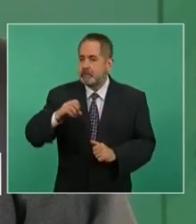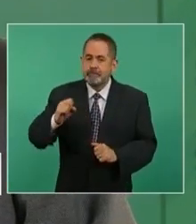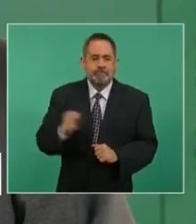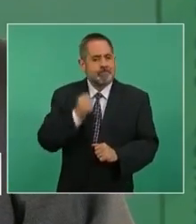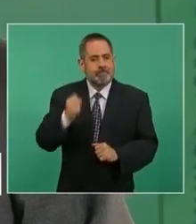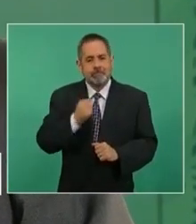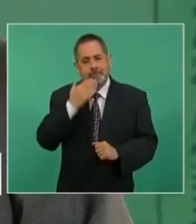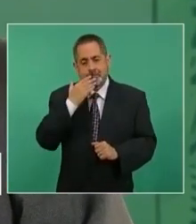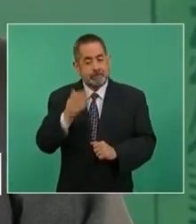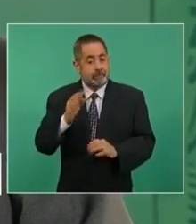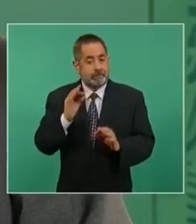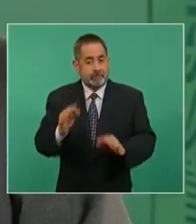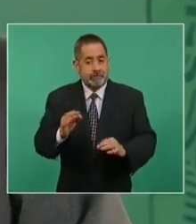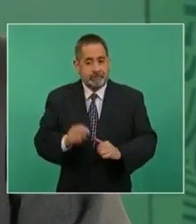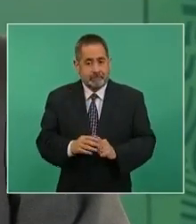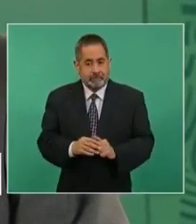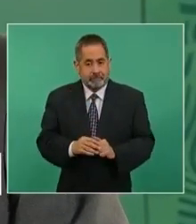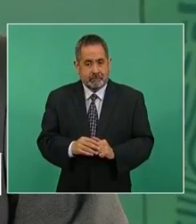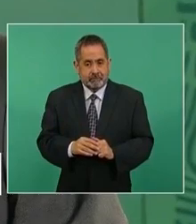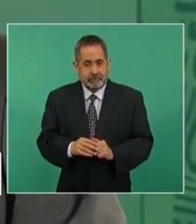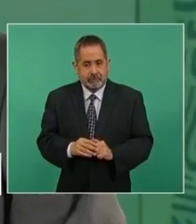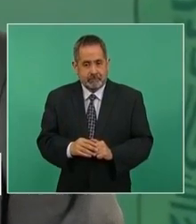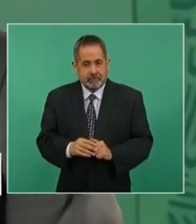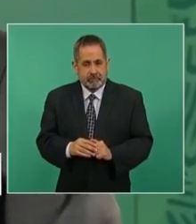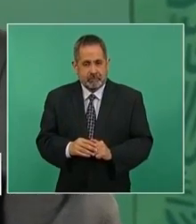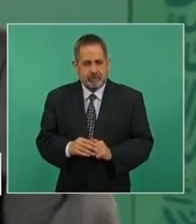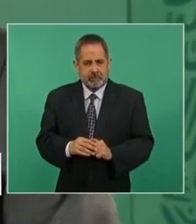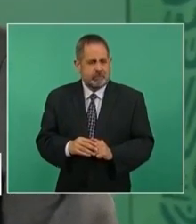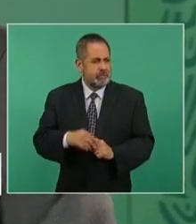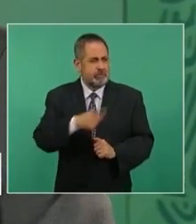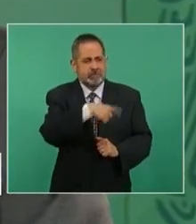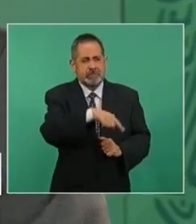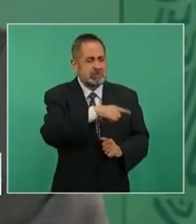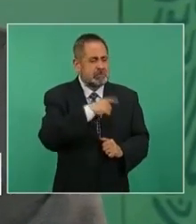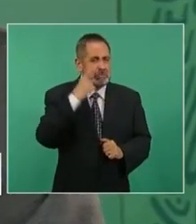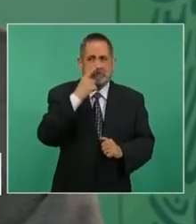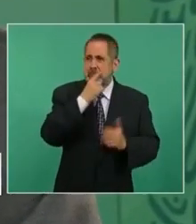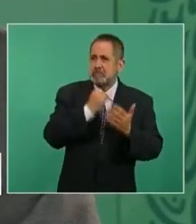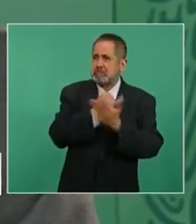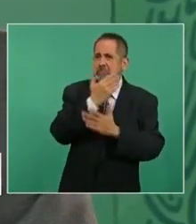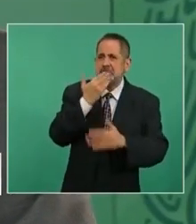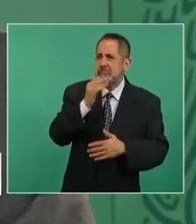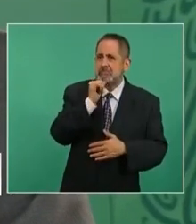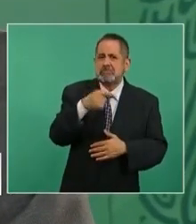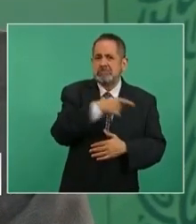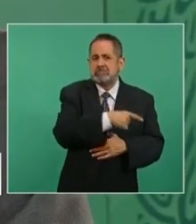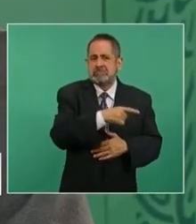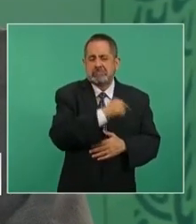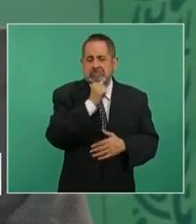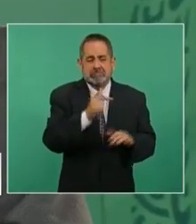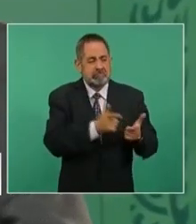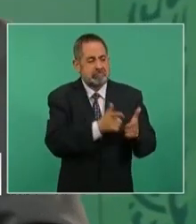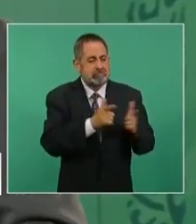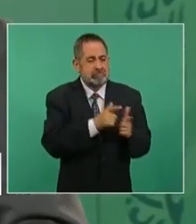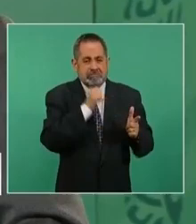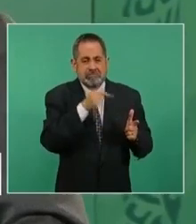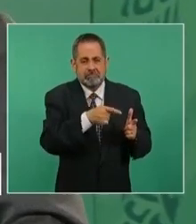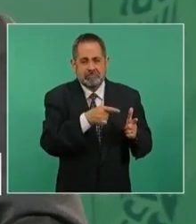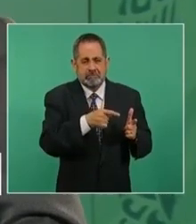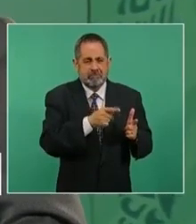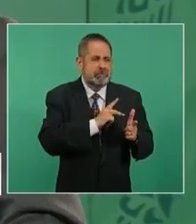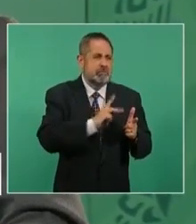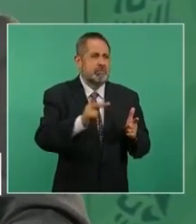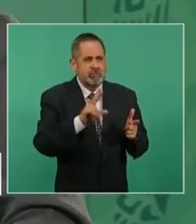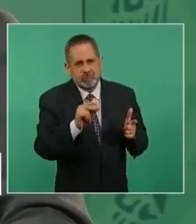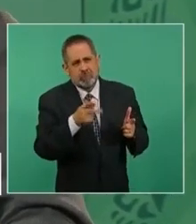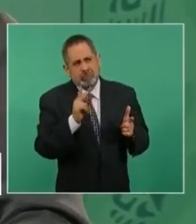similaridad o similitud, perdón, con lo que está pasando ahora en México. Y bueno, México era, hasta